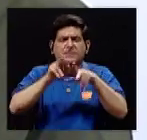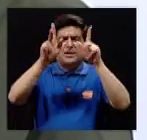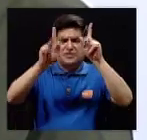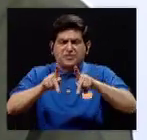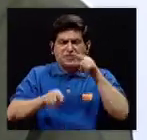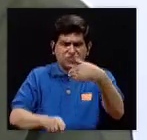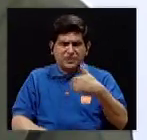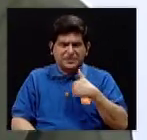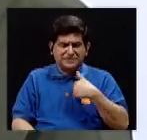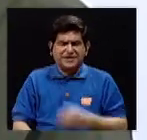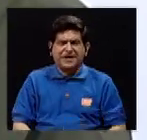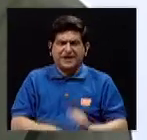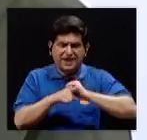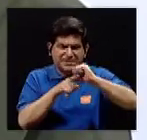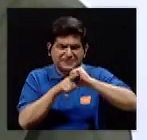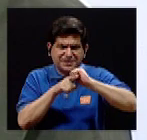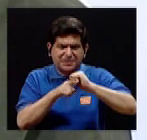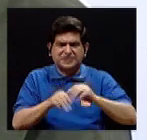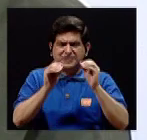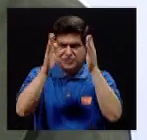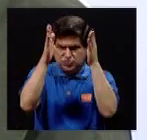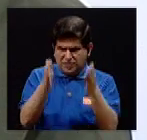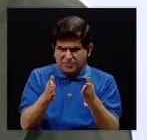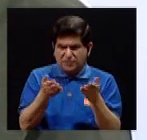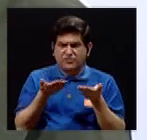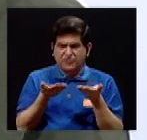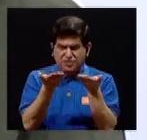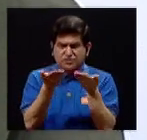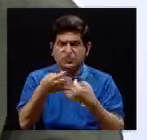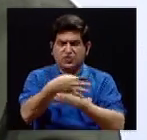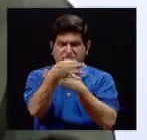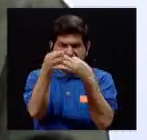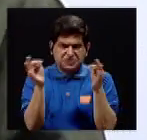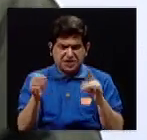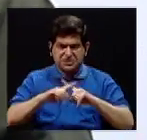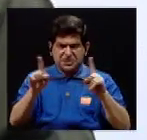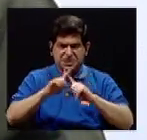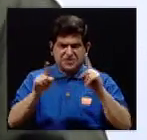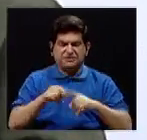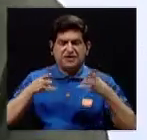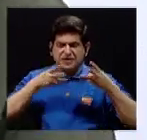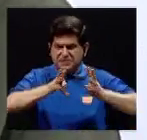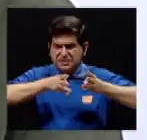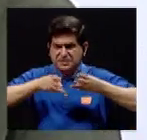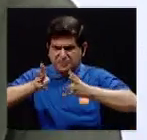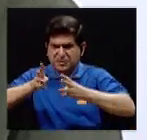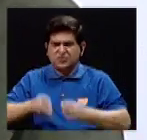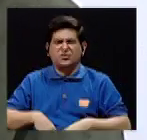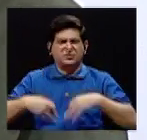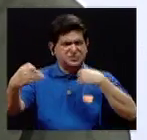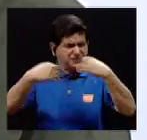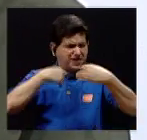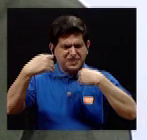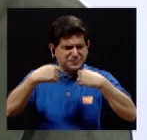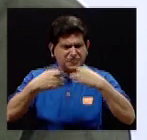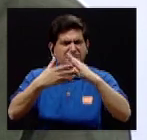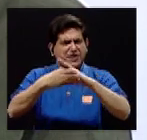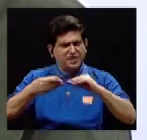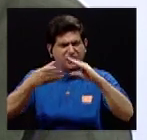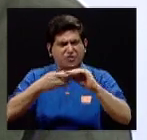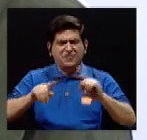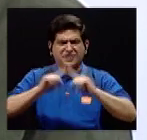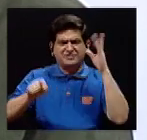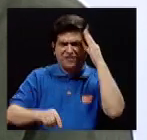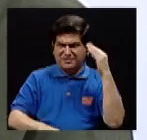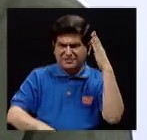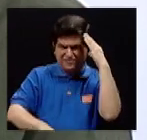proyecto de ustedes es la capacitación a maestros mediante talleres diferentes tipos de metodología Yo quisiera que nos comente un poquito todas las